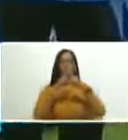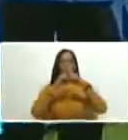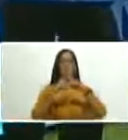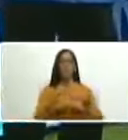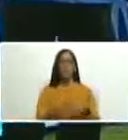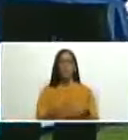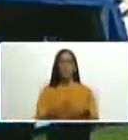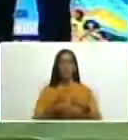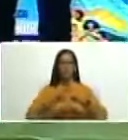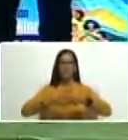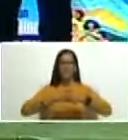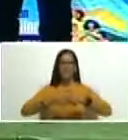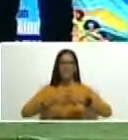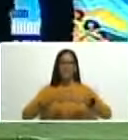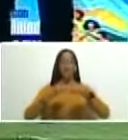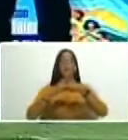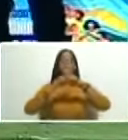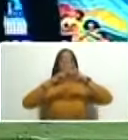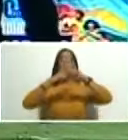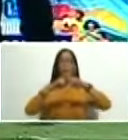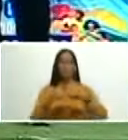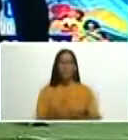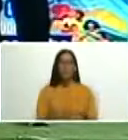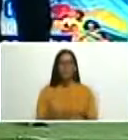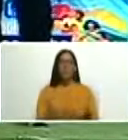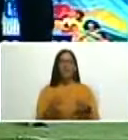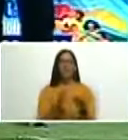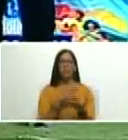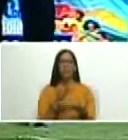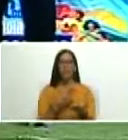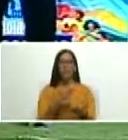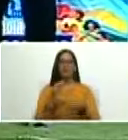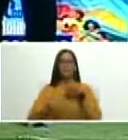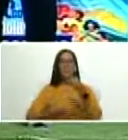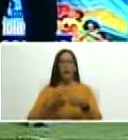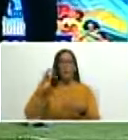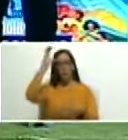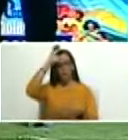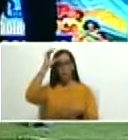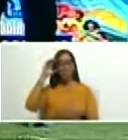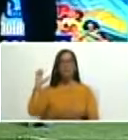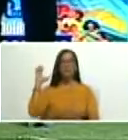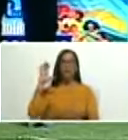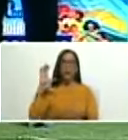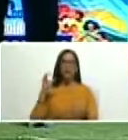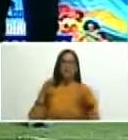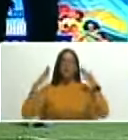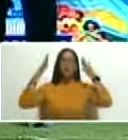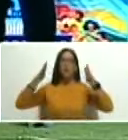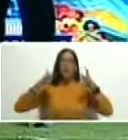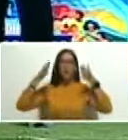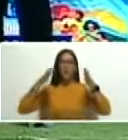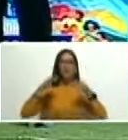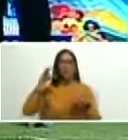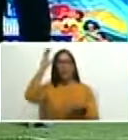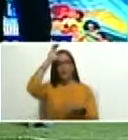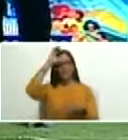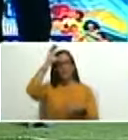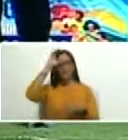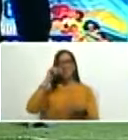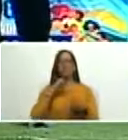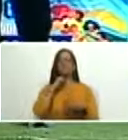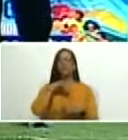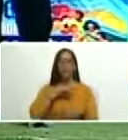esos talleres, multipliquen ese cuadernillo y hagamos conciencia patria, formemos la conciencia histórica de nuestro